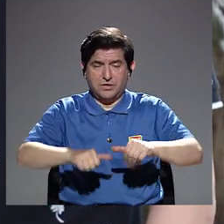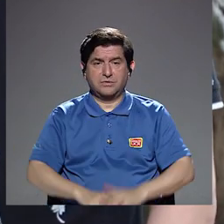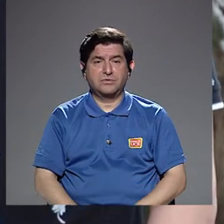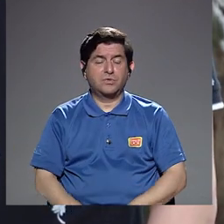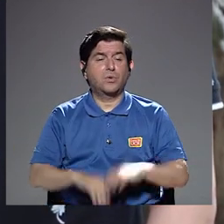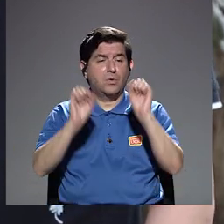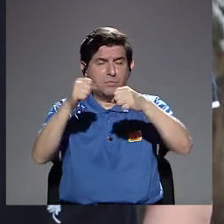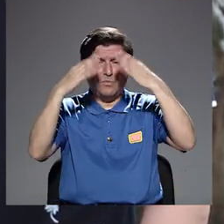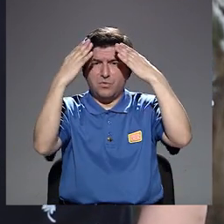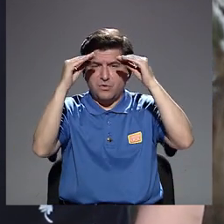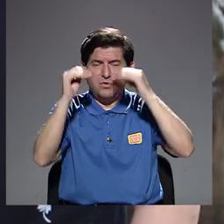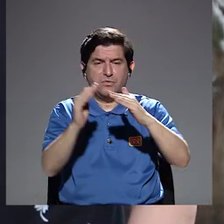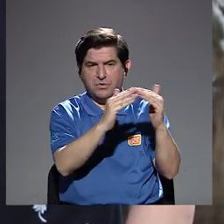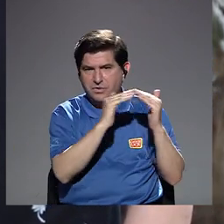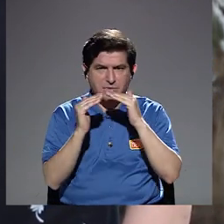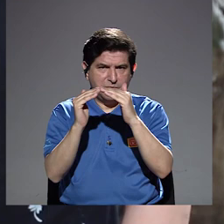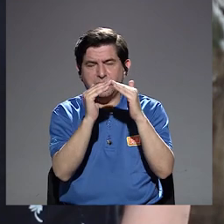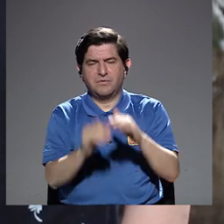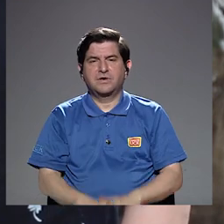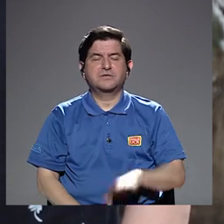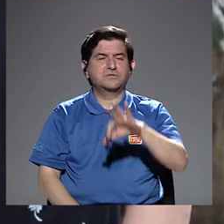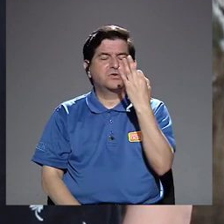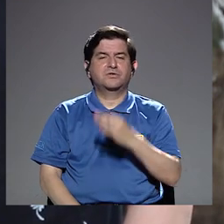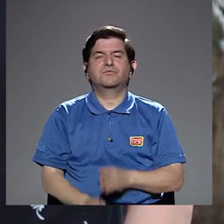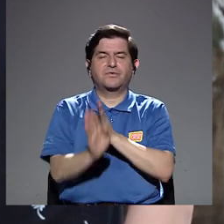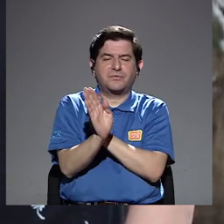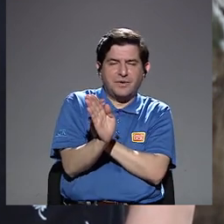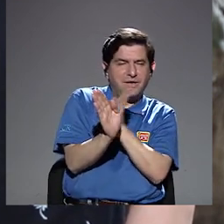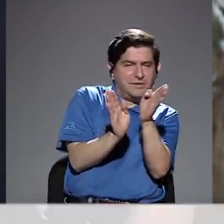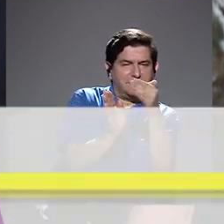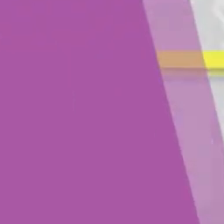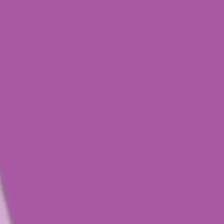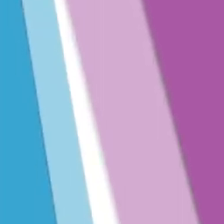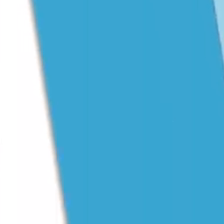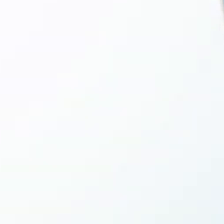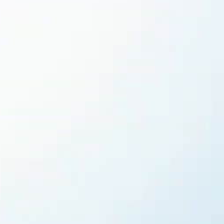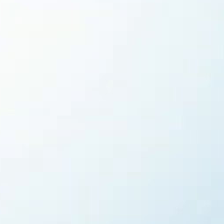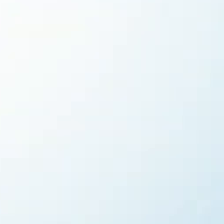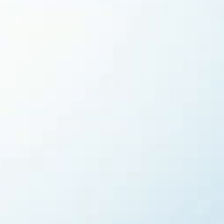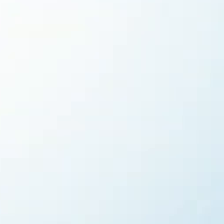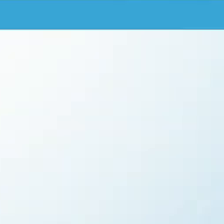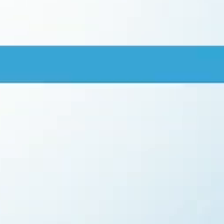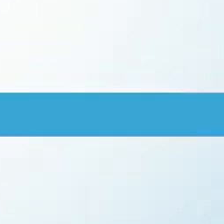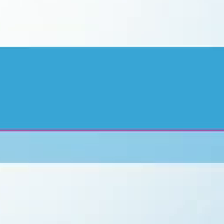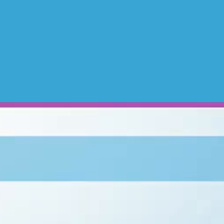que con esto podemos informar a la población de una manera indirecta.